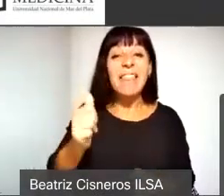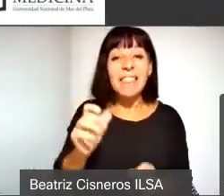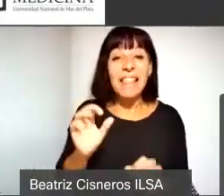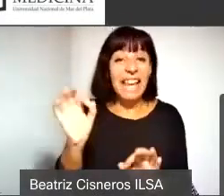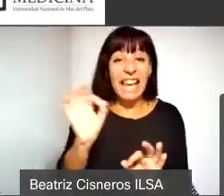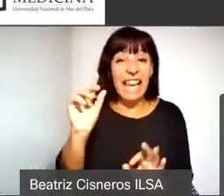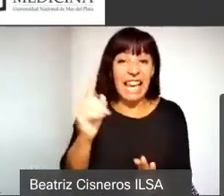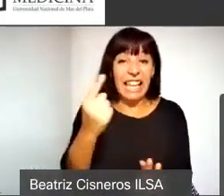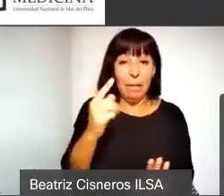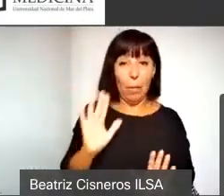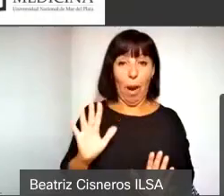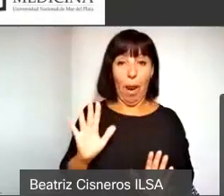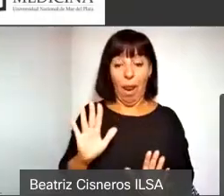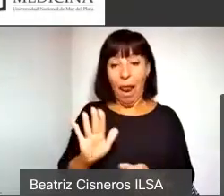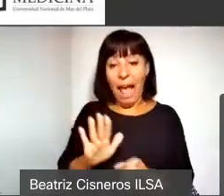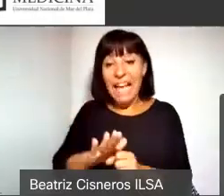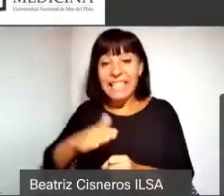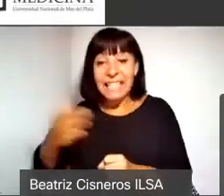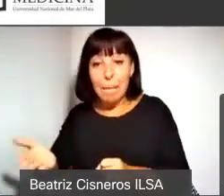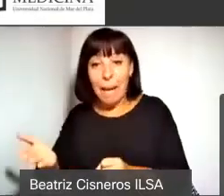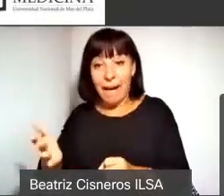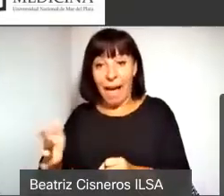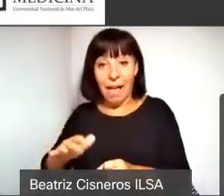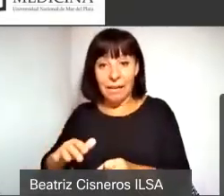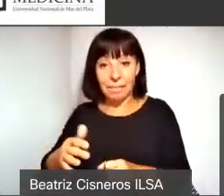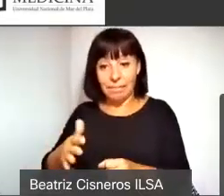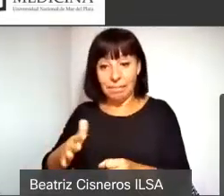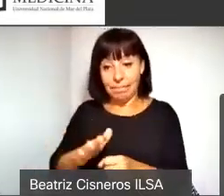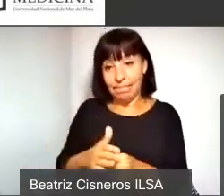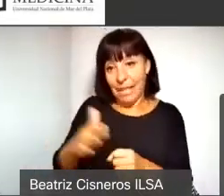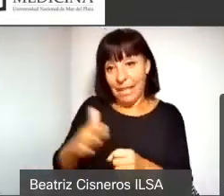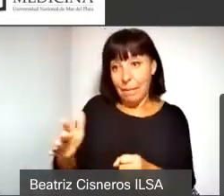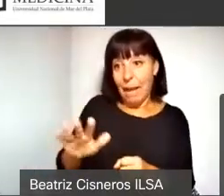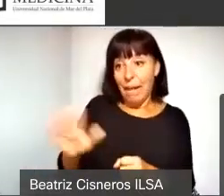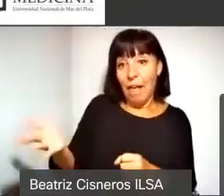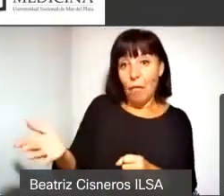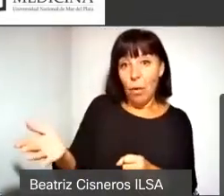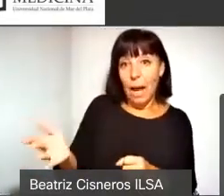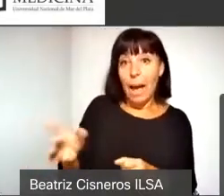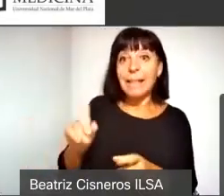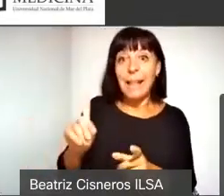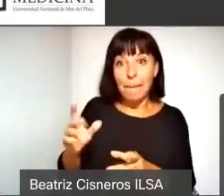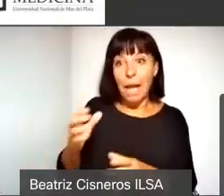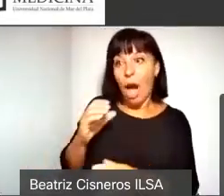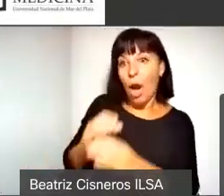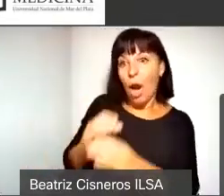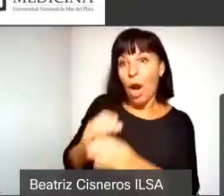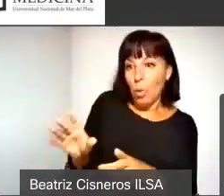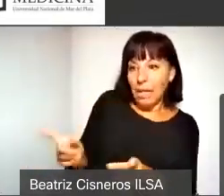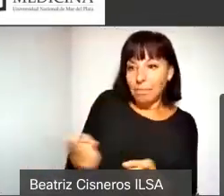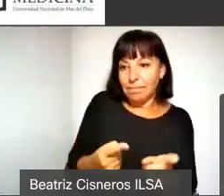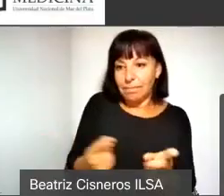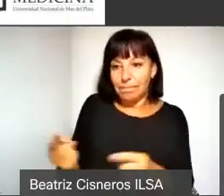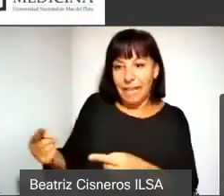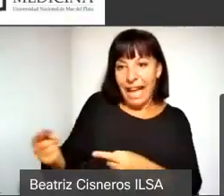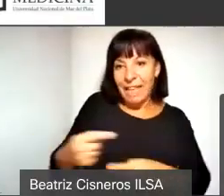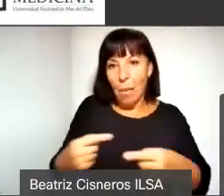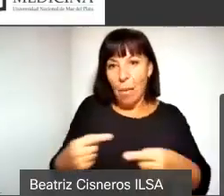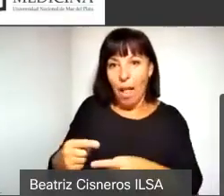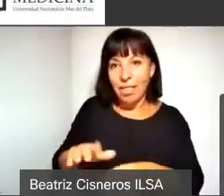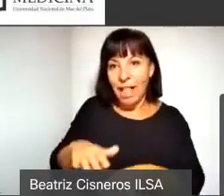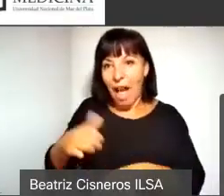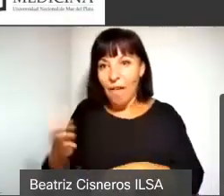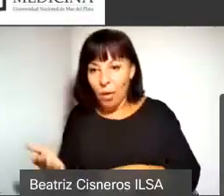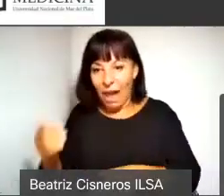externo, pero que también la comunica con el medio externo. Esa membrana celular que es muy importante y sobre todo